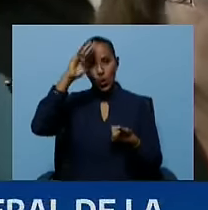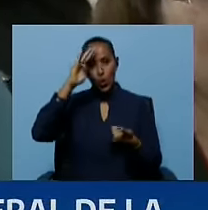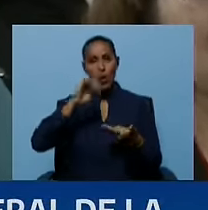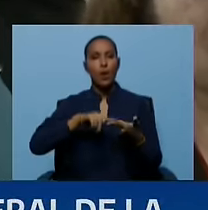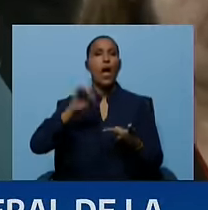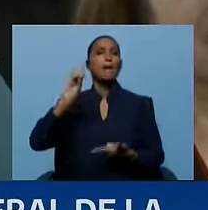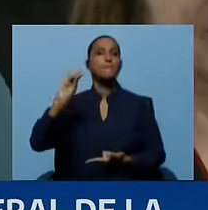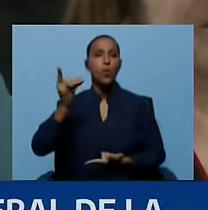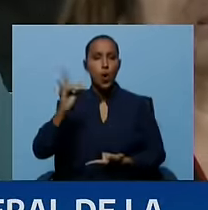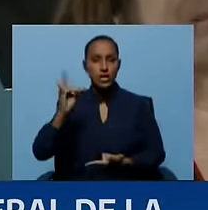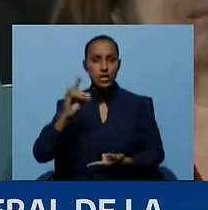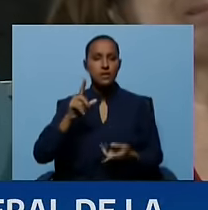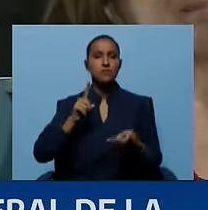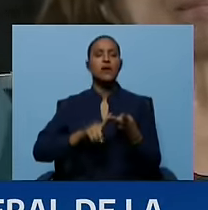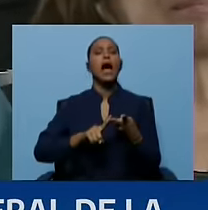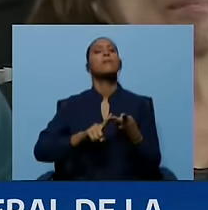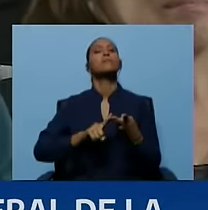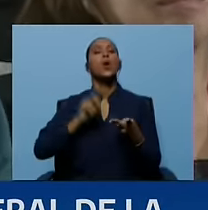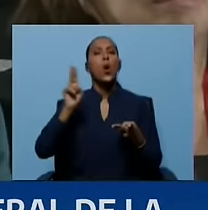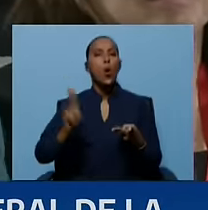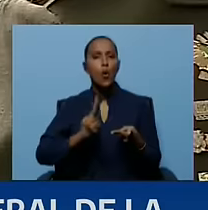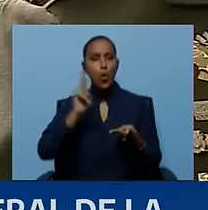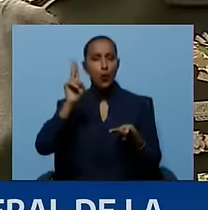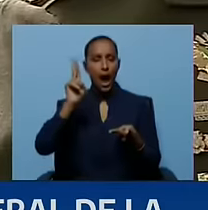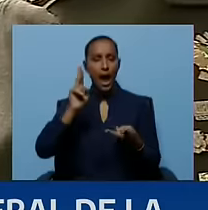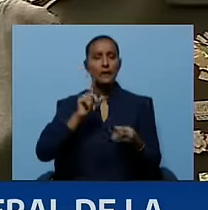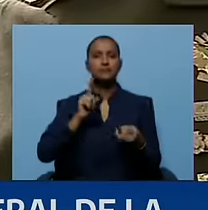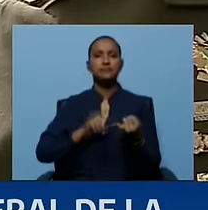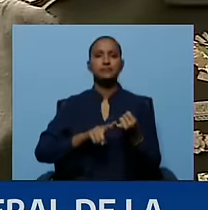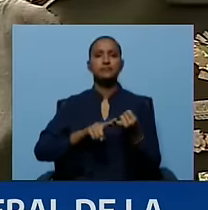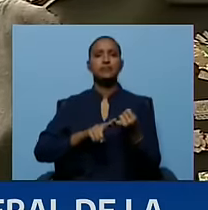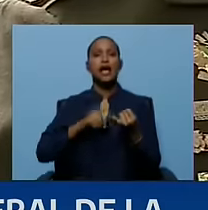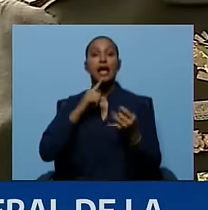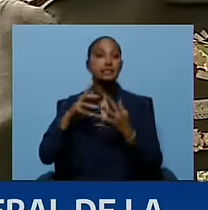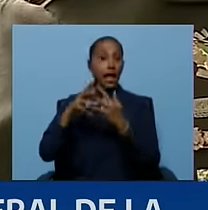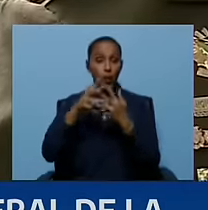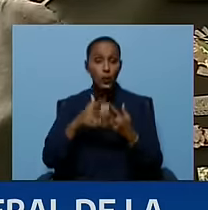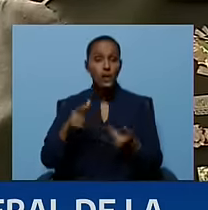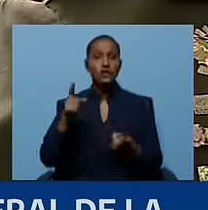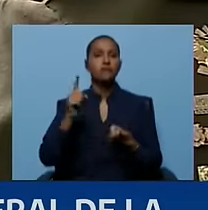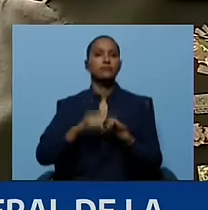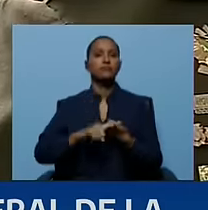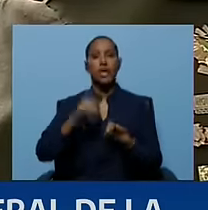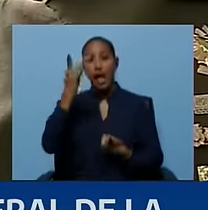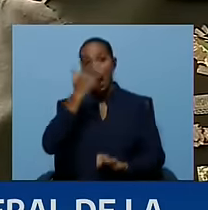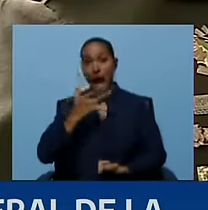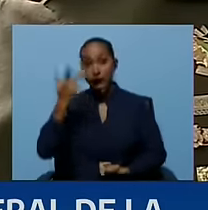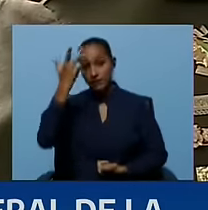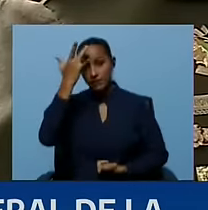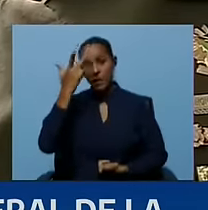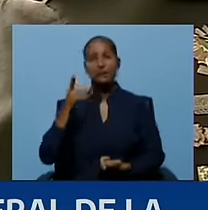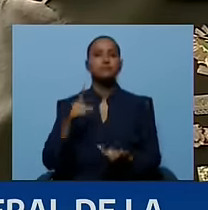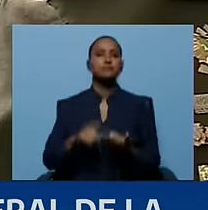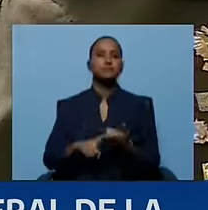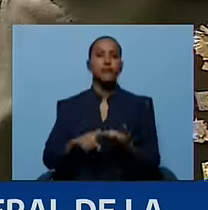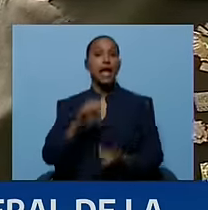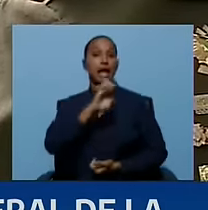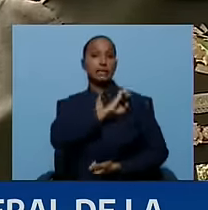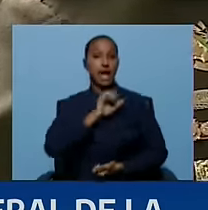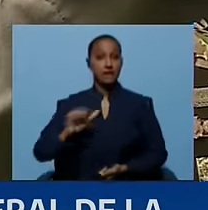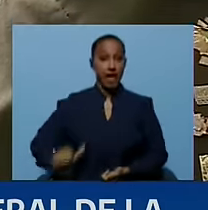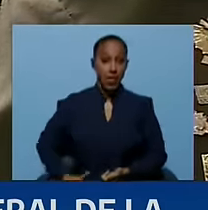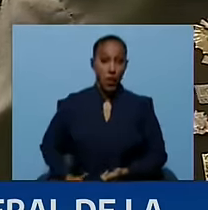Uruguay, El Salvador, Estados Unidos de Norteamérica, África, si ustedes me